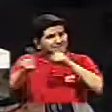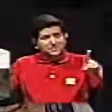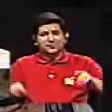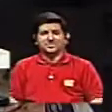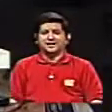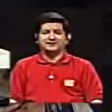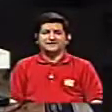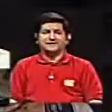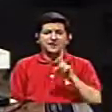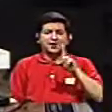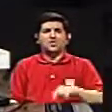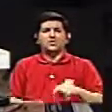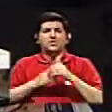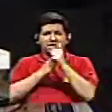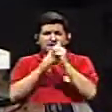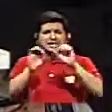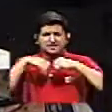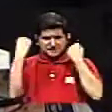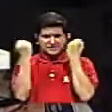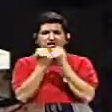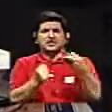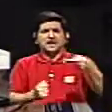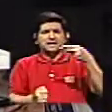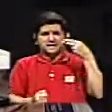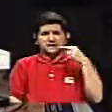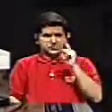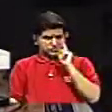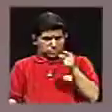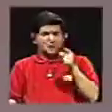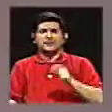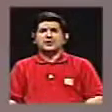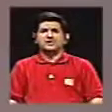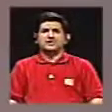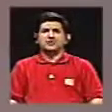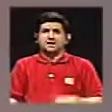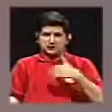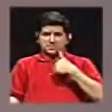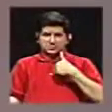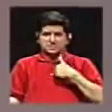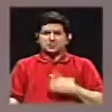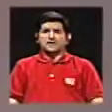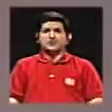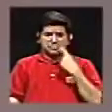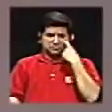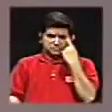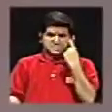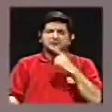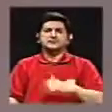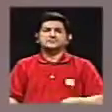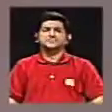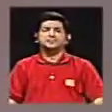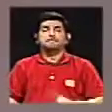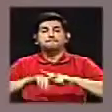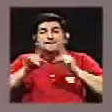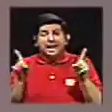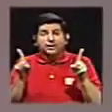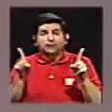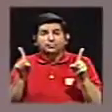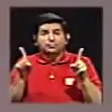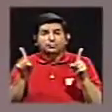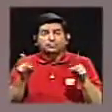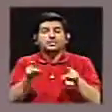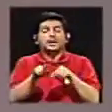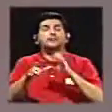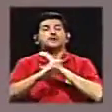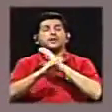Un dirigente sindical de la historia de Jorge ejerce una fiscalización, pero hay que